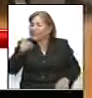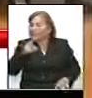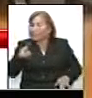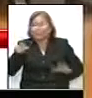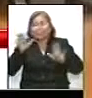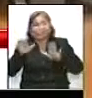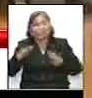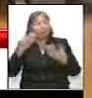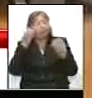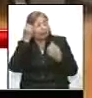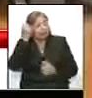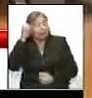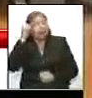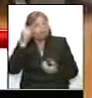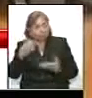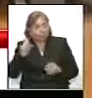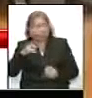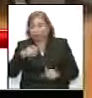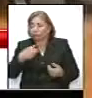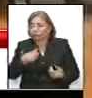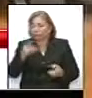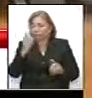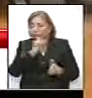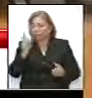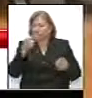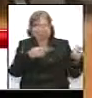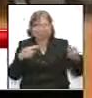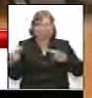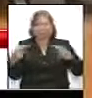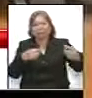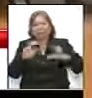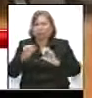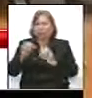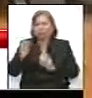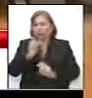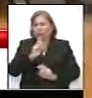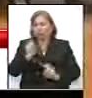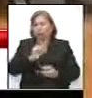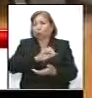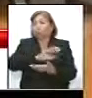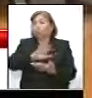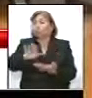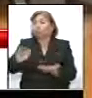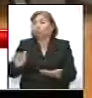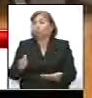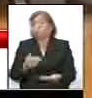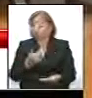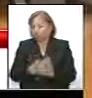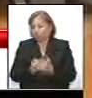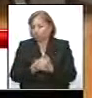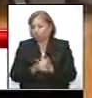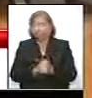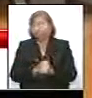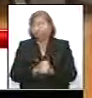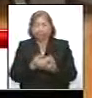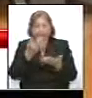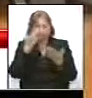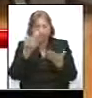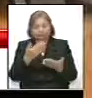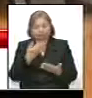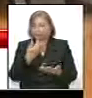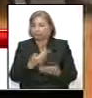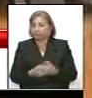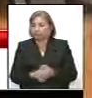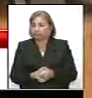derechos que realmente lo merecen. Aquí no se trata de beneficiar a un grupito, sino que todos, de verdad, todos. Yo por eso solicitaría